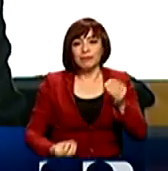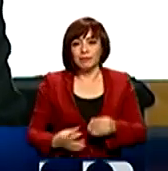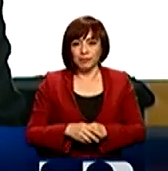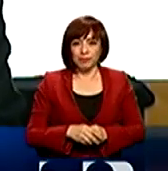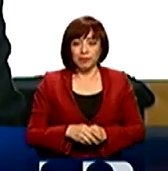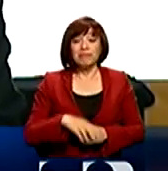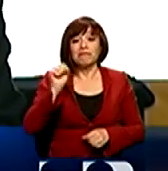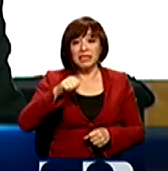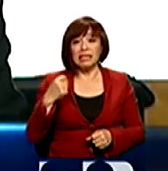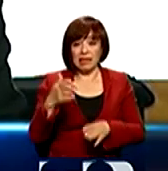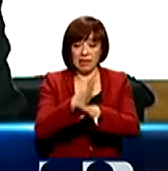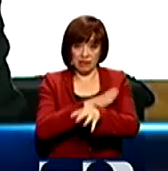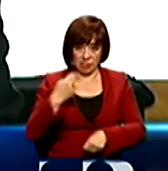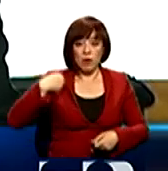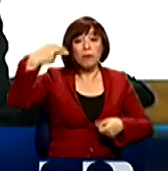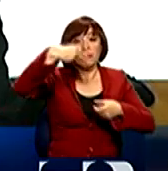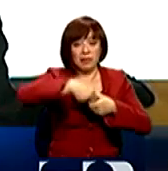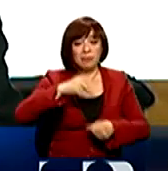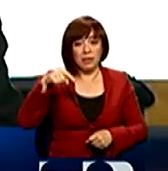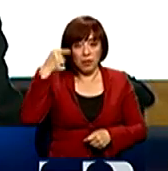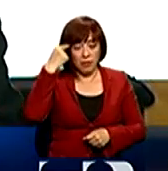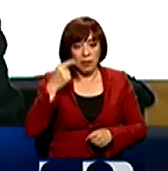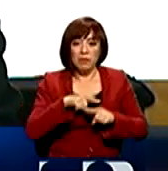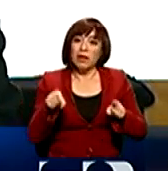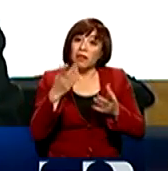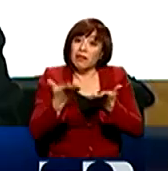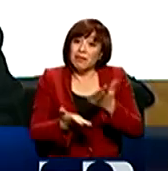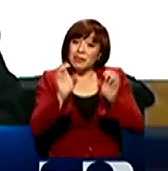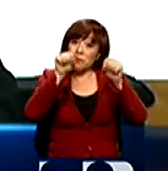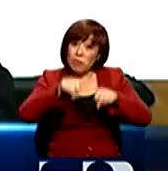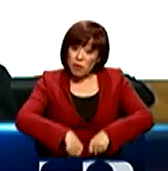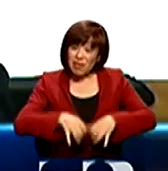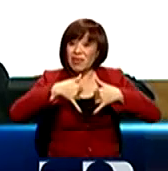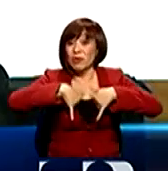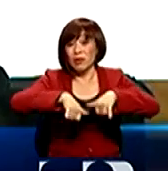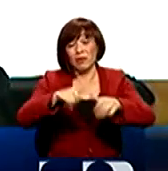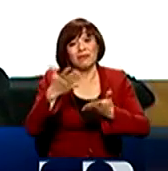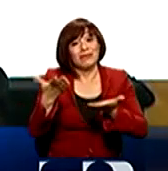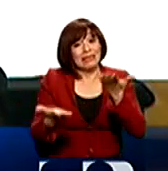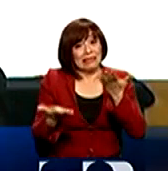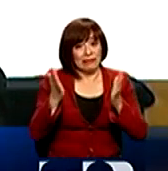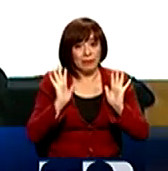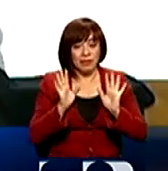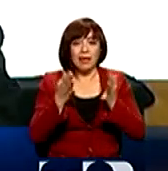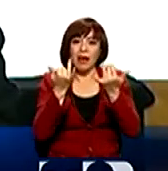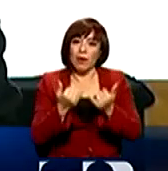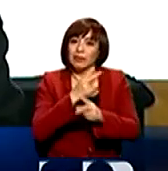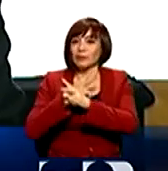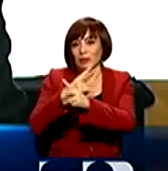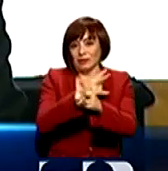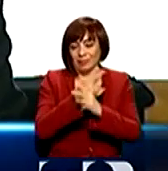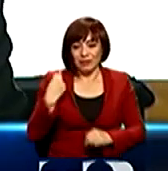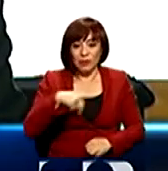temo mucho de que cualquier momento podría volver a pasar. Por eso debemos ser extremadamente cuidadosos en